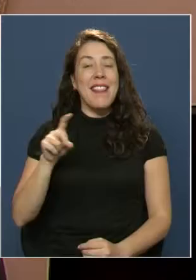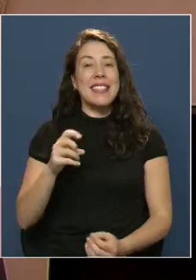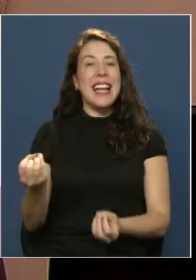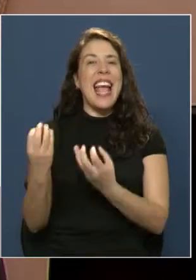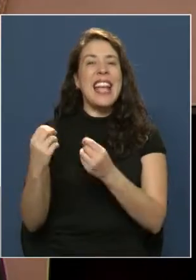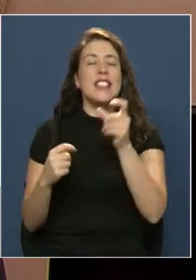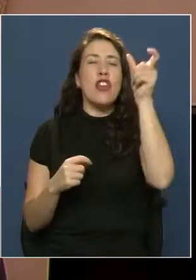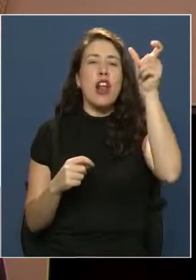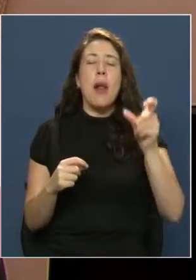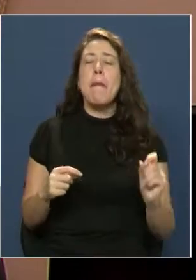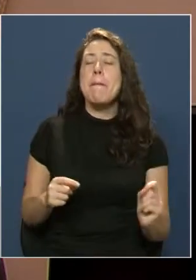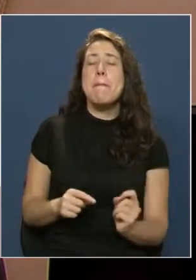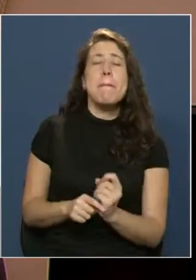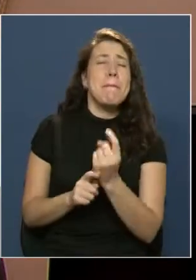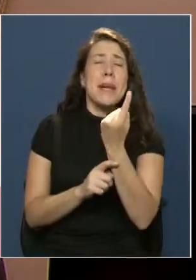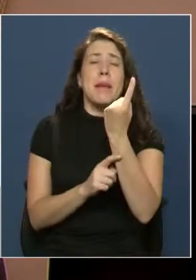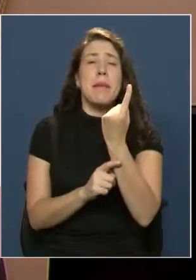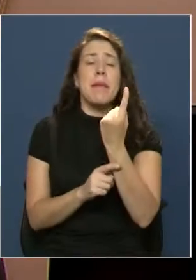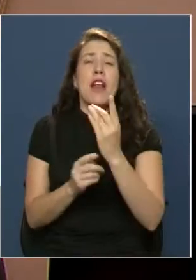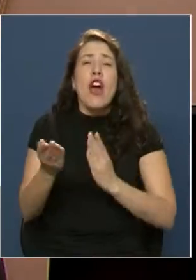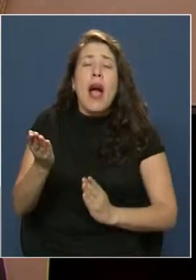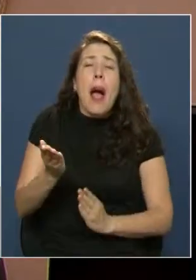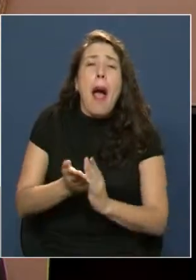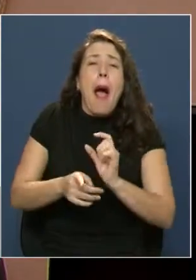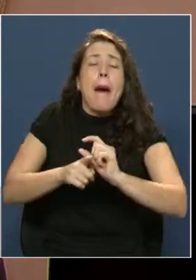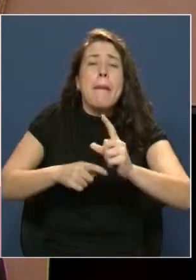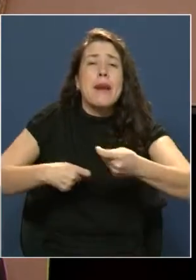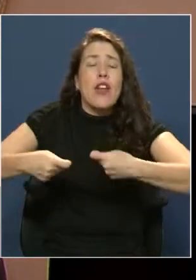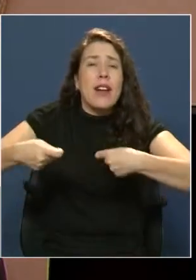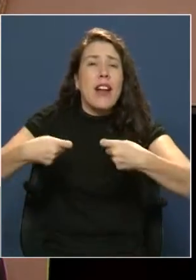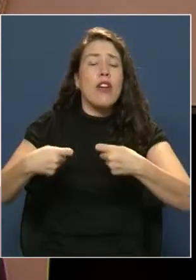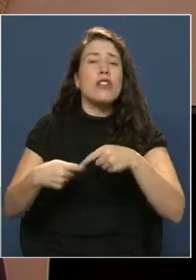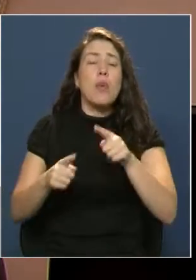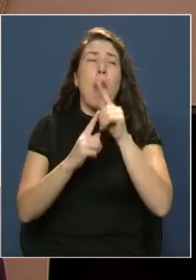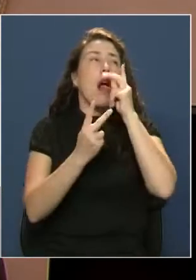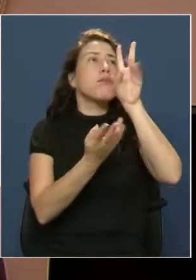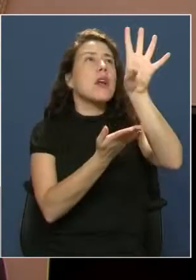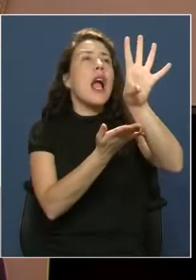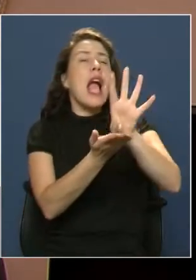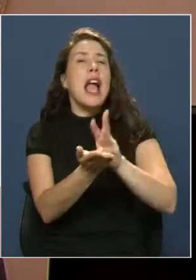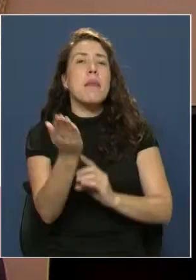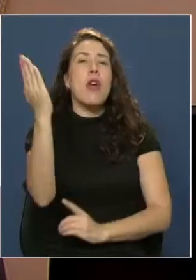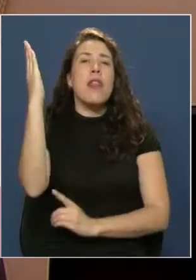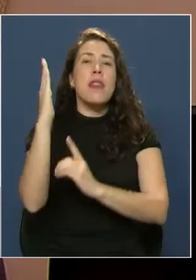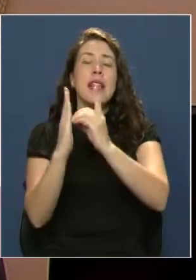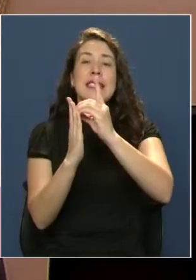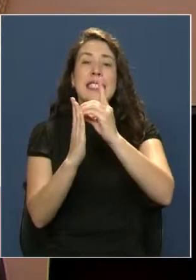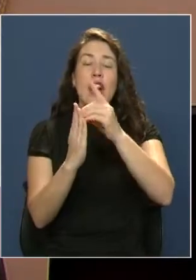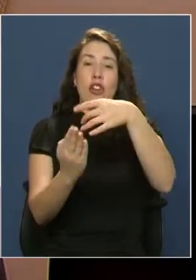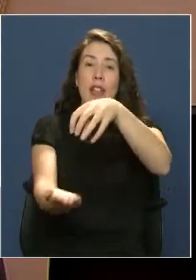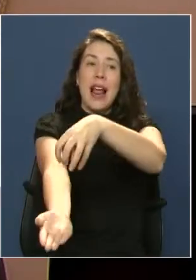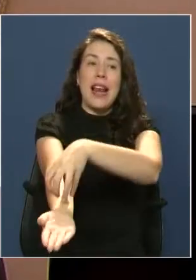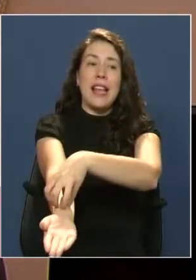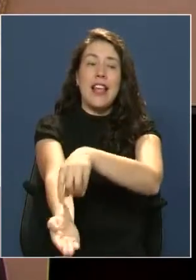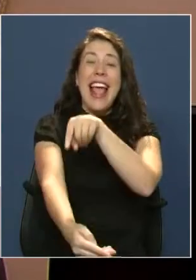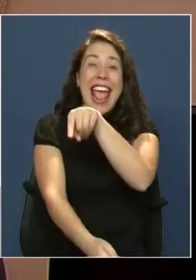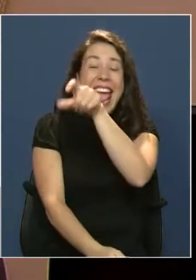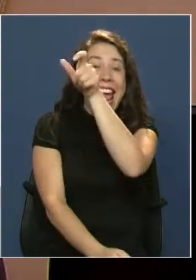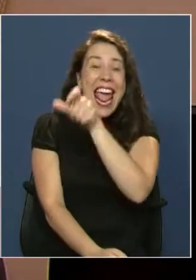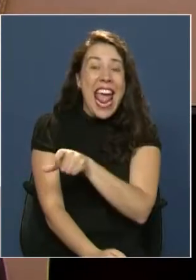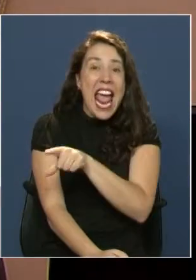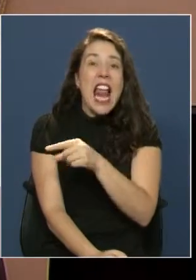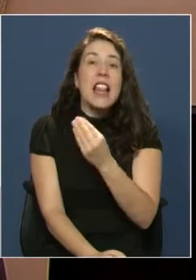como uno de los pioneros, emprendedores, ejemplo del desarrollo regional,